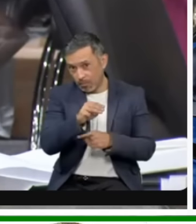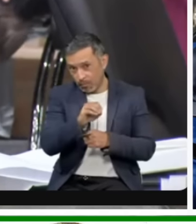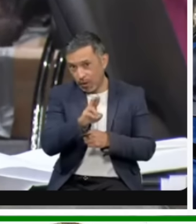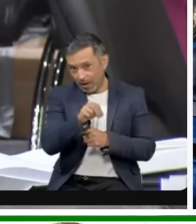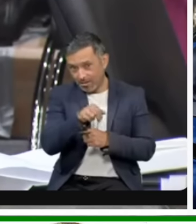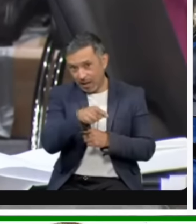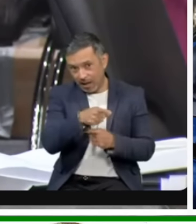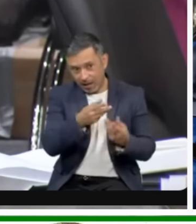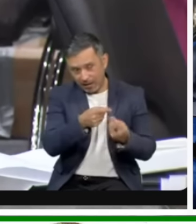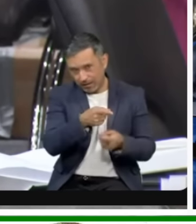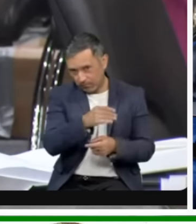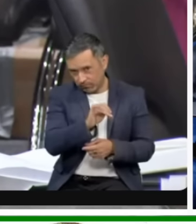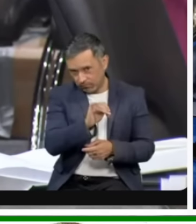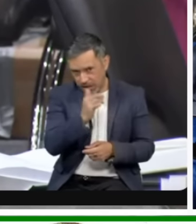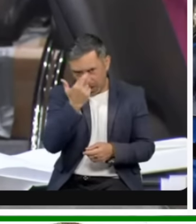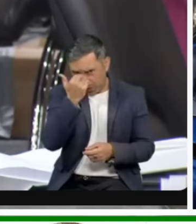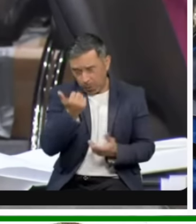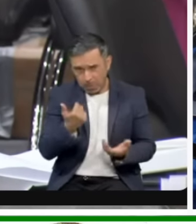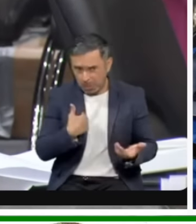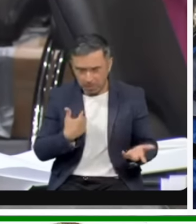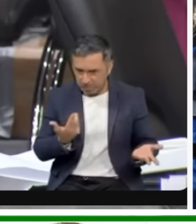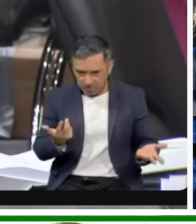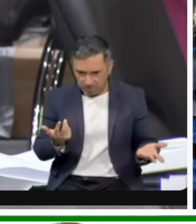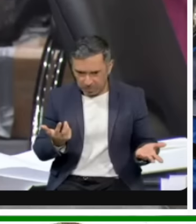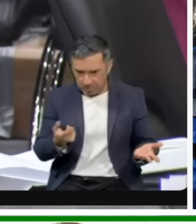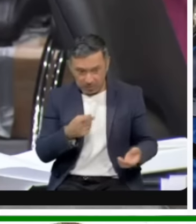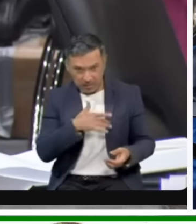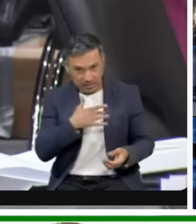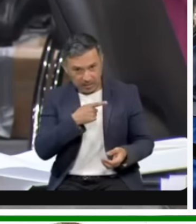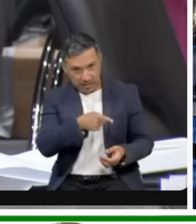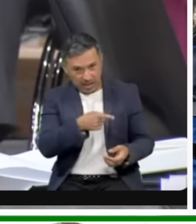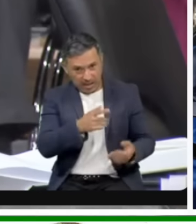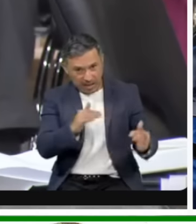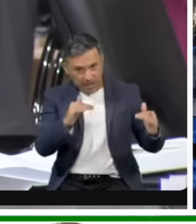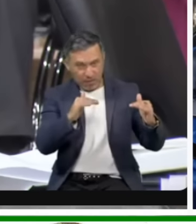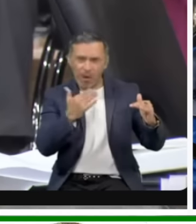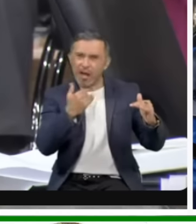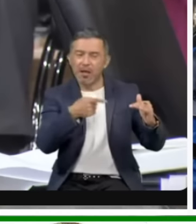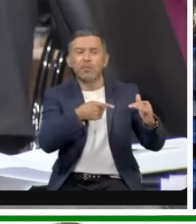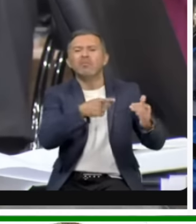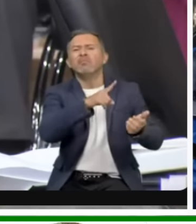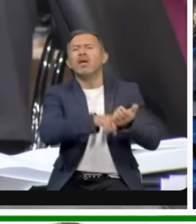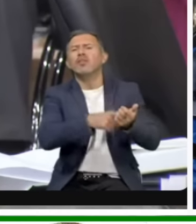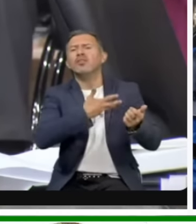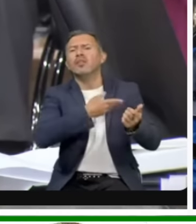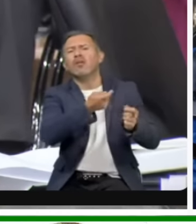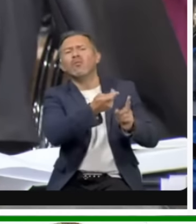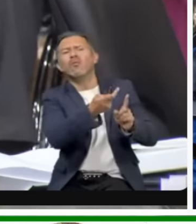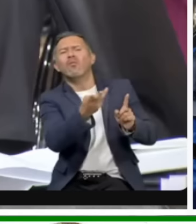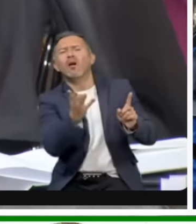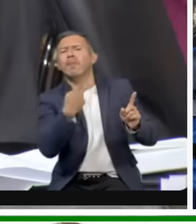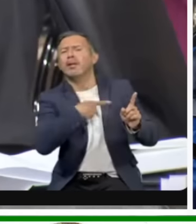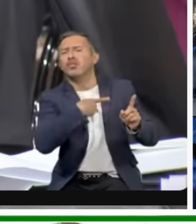no tiene razón no yo no no no me siento a su nivel él tiene poderosos asesores terrestres y extraterrestres